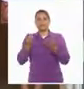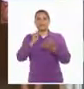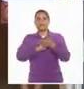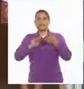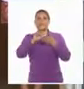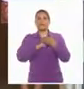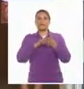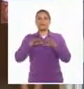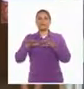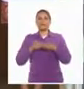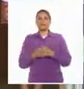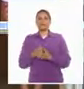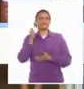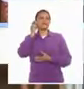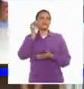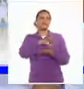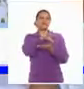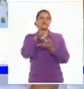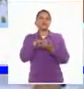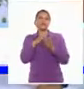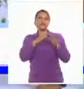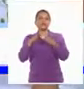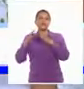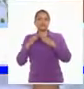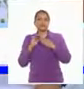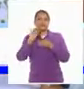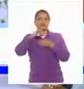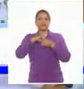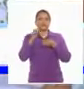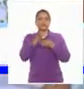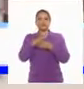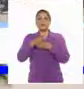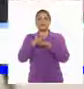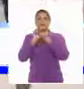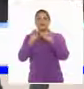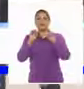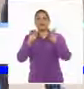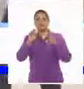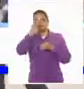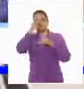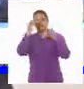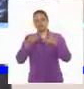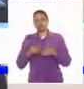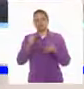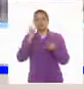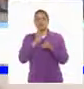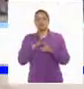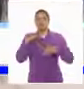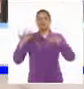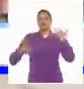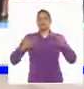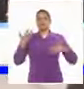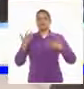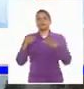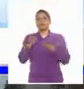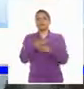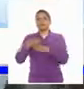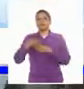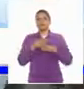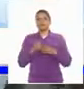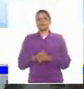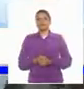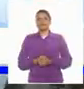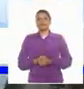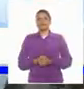Con una feria comunitaria que incluyó múltiples acciones de promoción de salud, comenzaron las actividades de esta jornada. En el